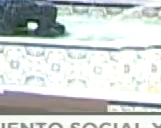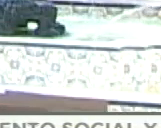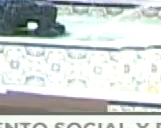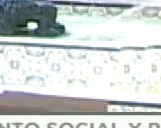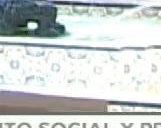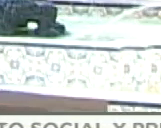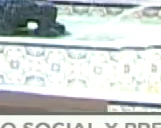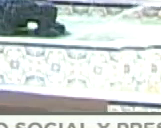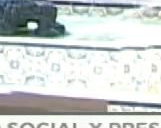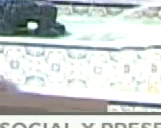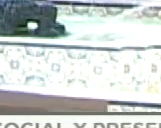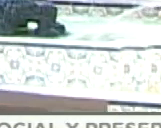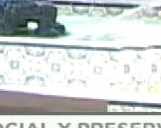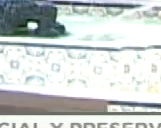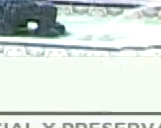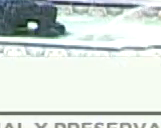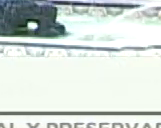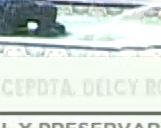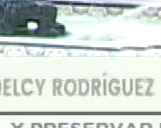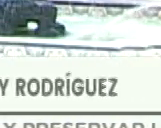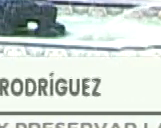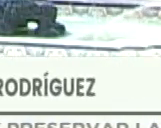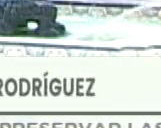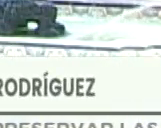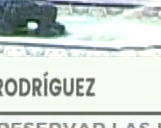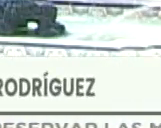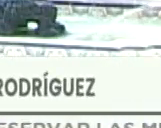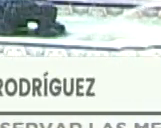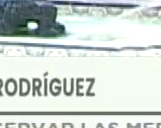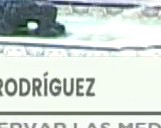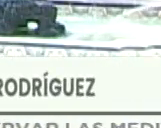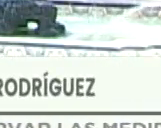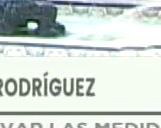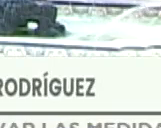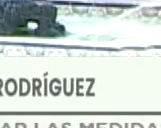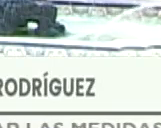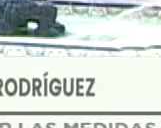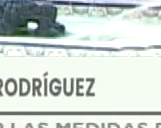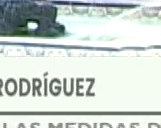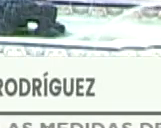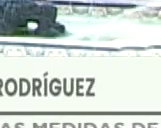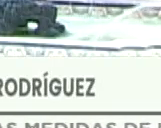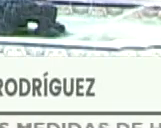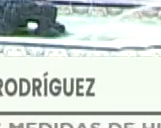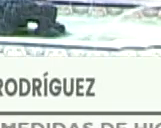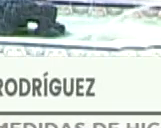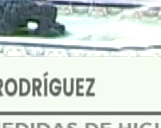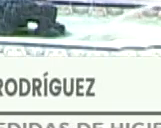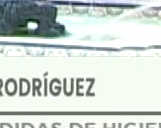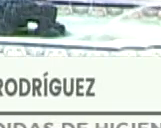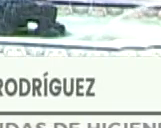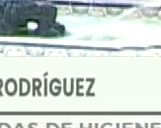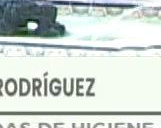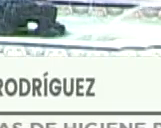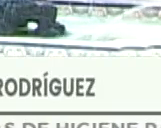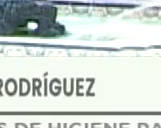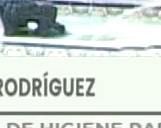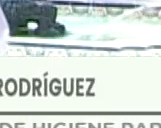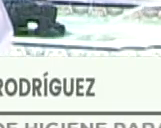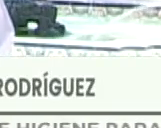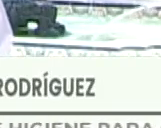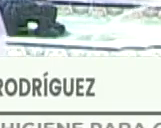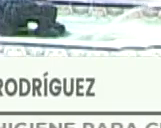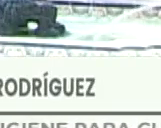Bueno, muy buenas tardes para toda Venezuela. Estamos desde esta mañana reunidos en videoconferencia con